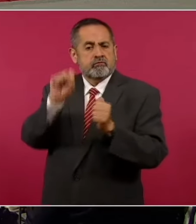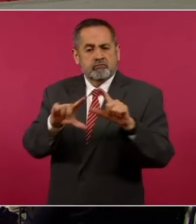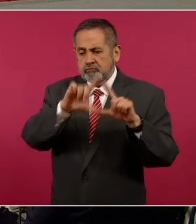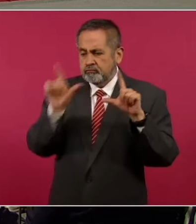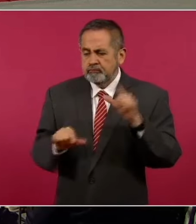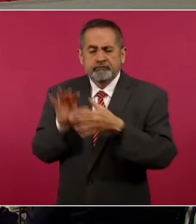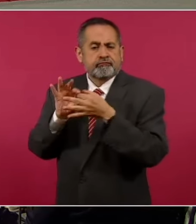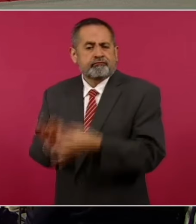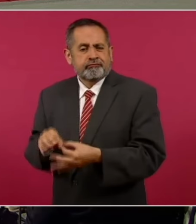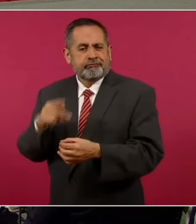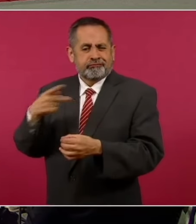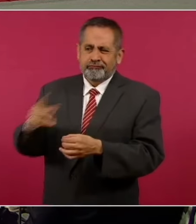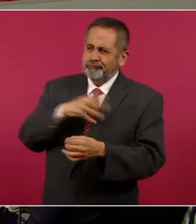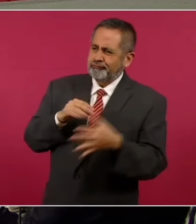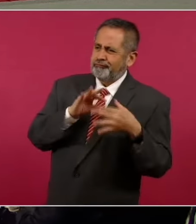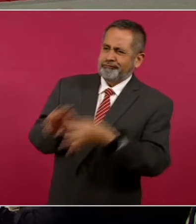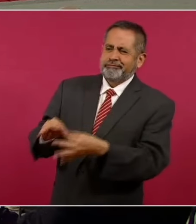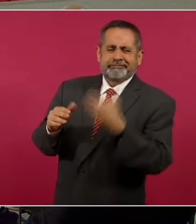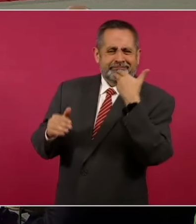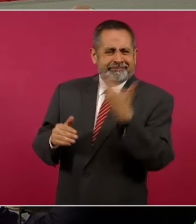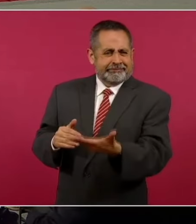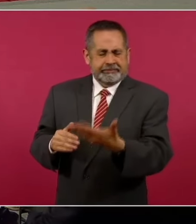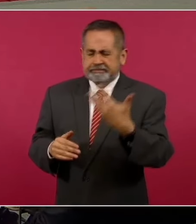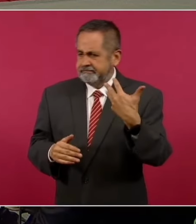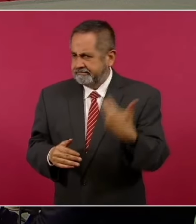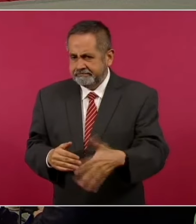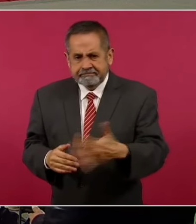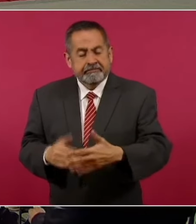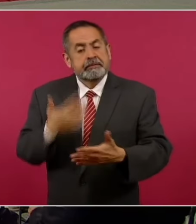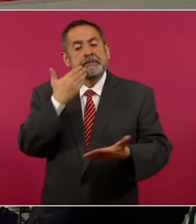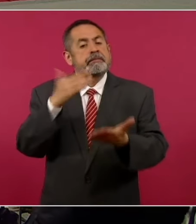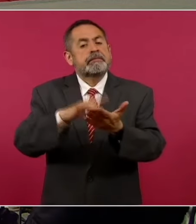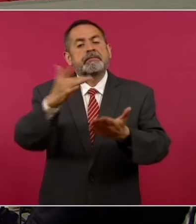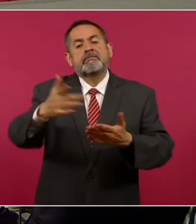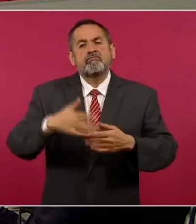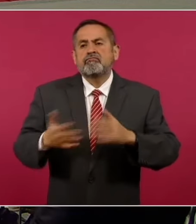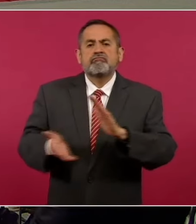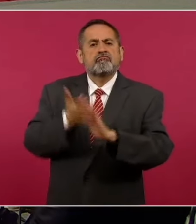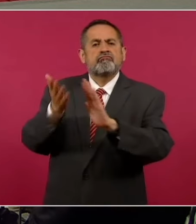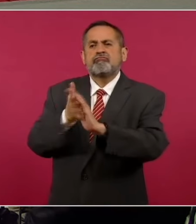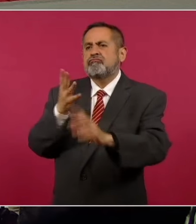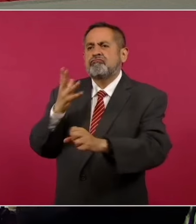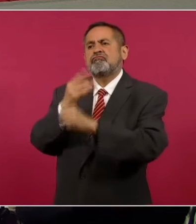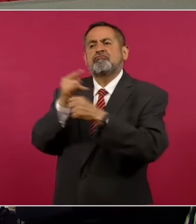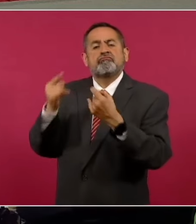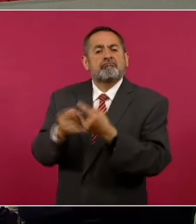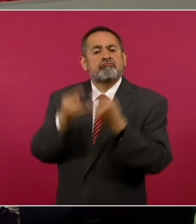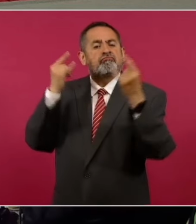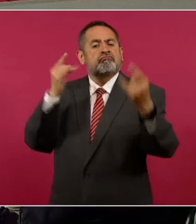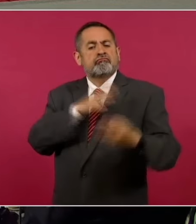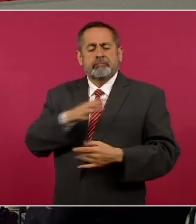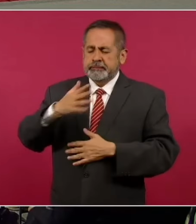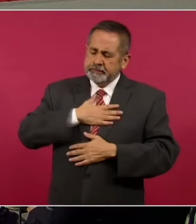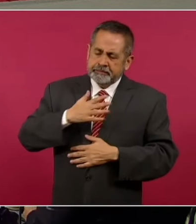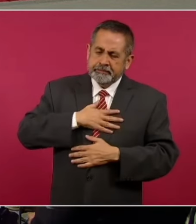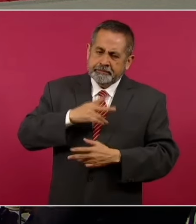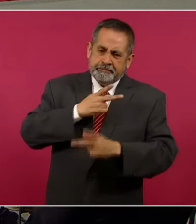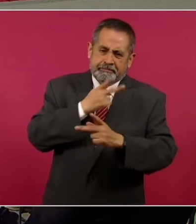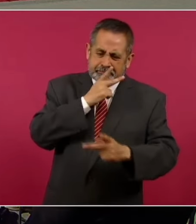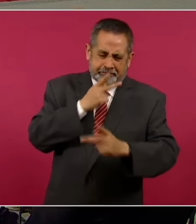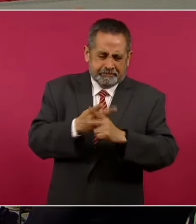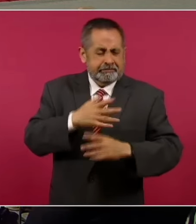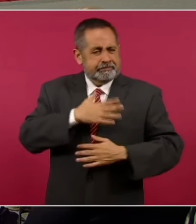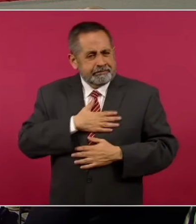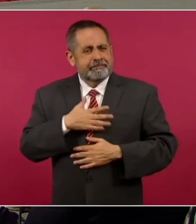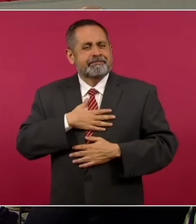Gracias porque estás dando a la más grandiosa obra histórica a mi patria chica. Dios